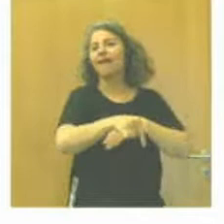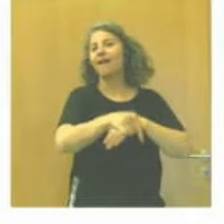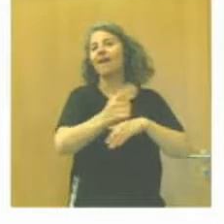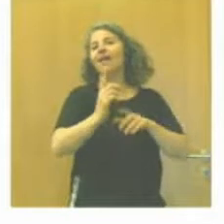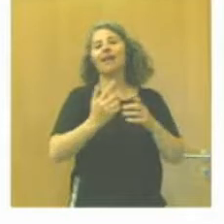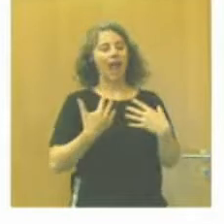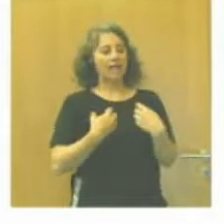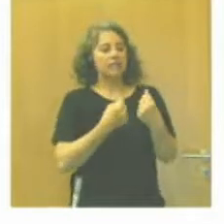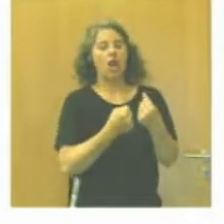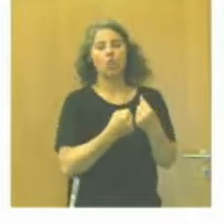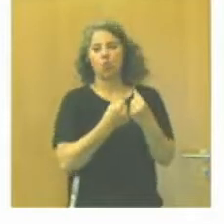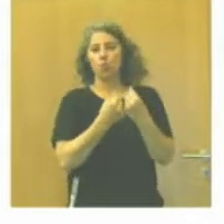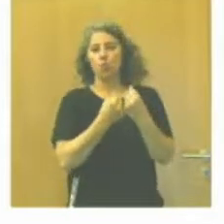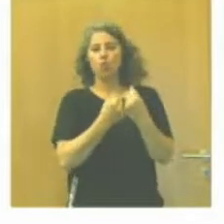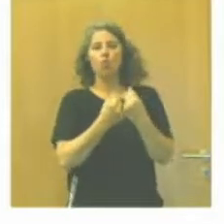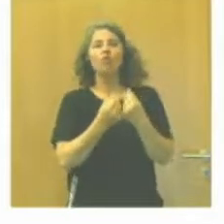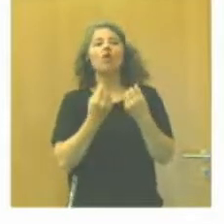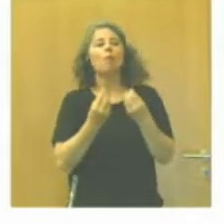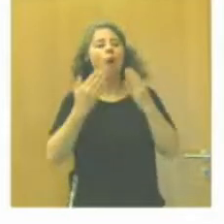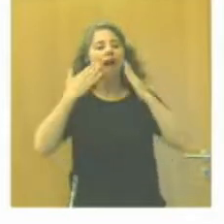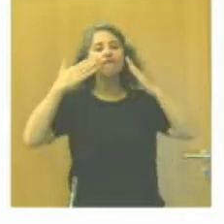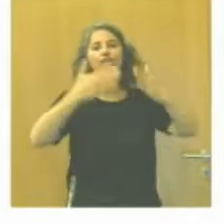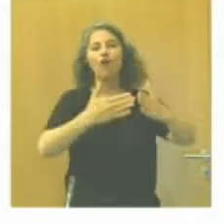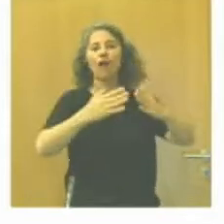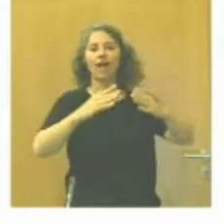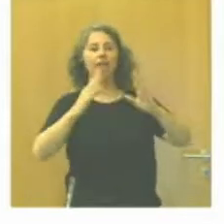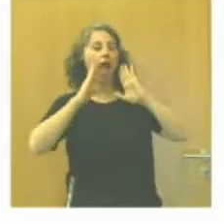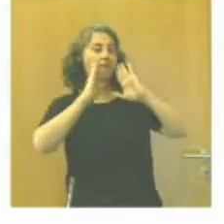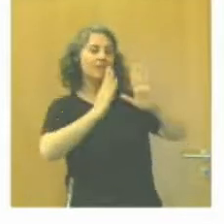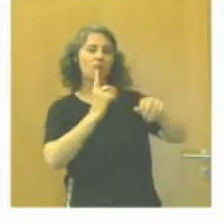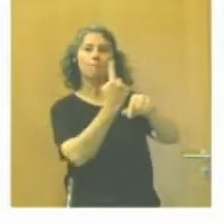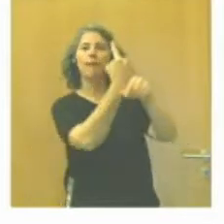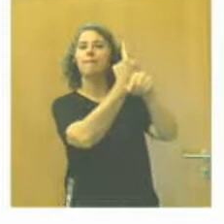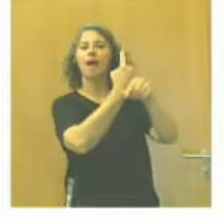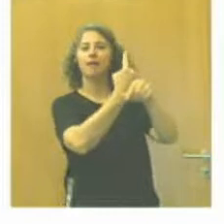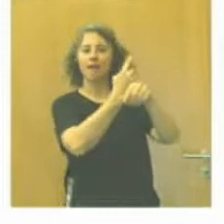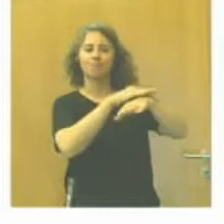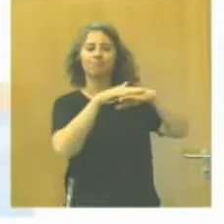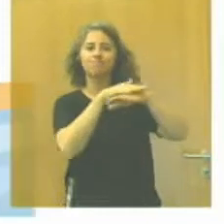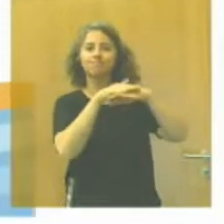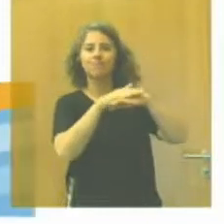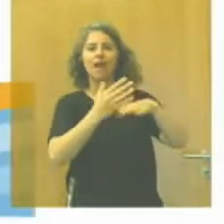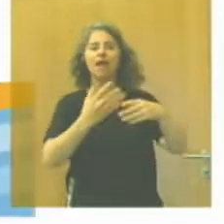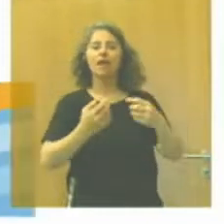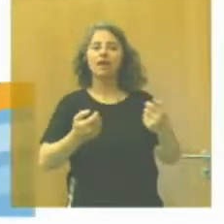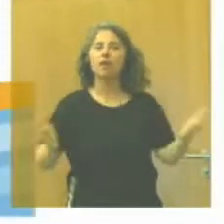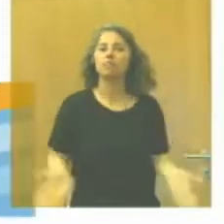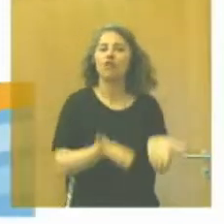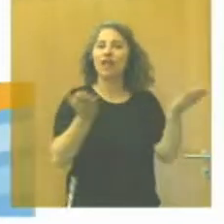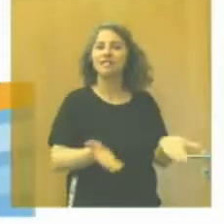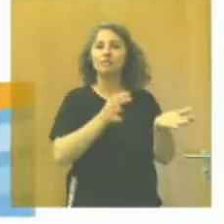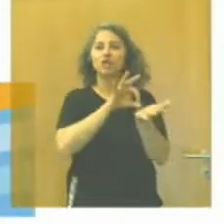cobertura sanitaria mediante un enfoque de atención primaria y fortalecimiento de los sistemas de la